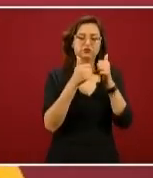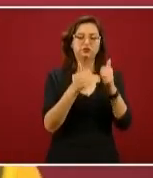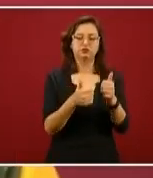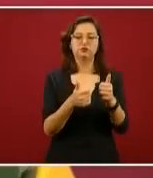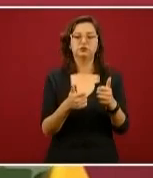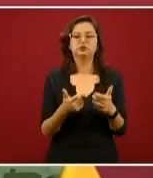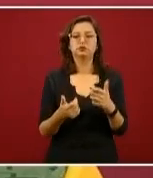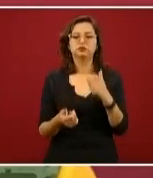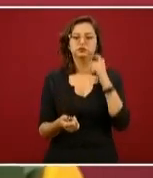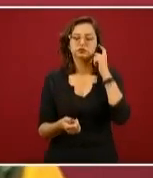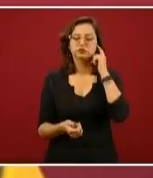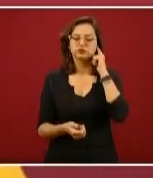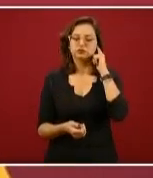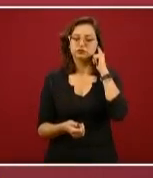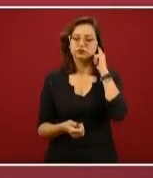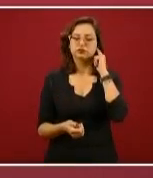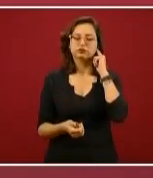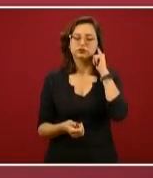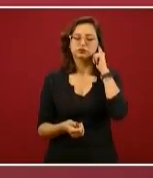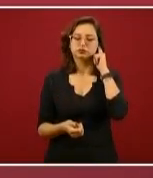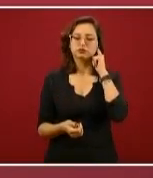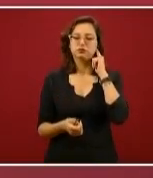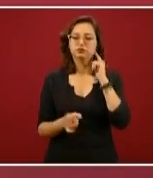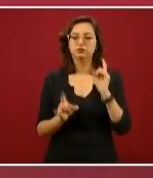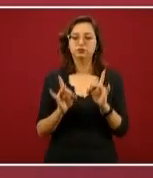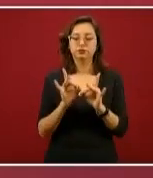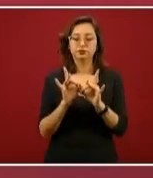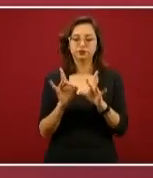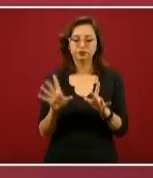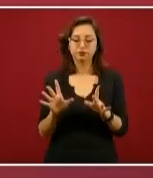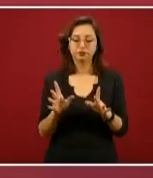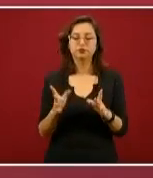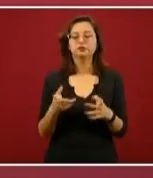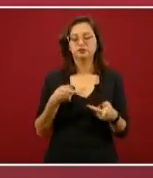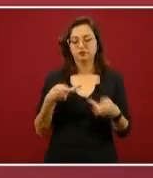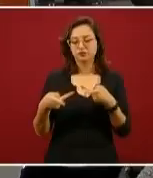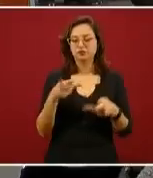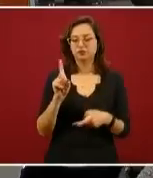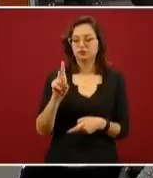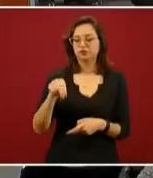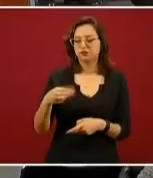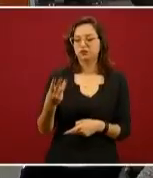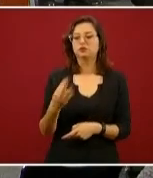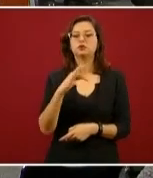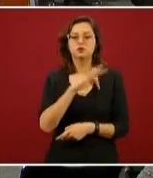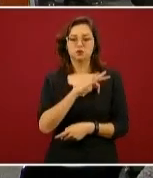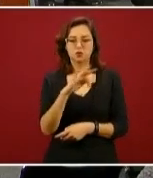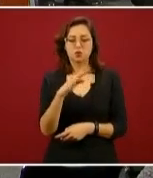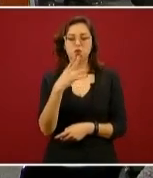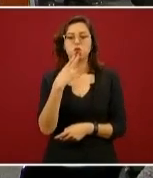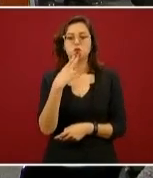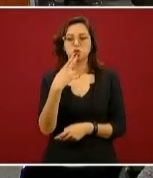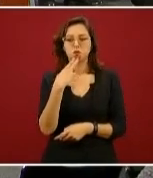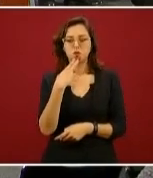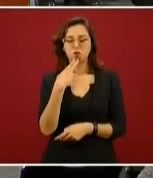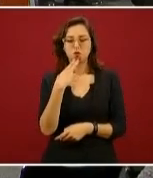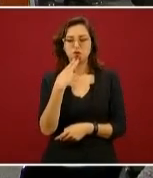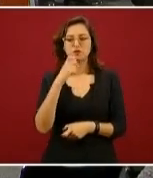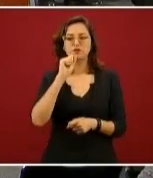y estos están considerados dentro de esta aplicación del plan DN3. Y también